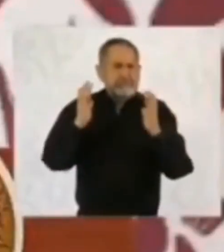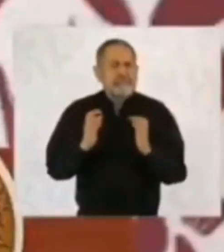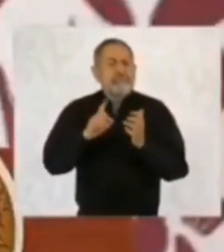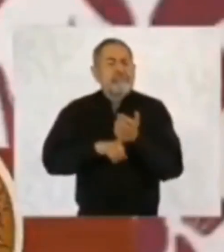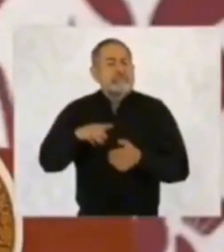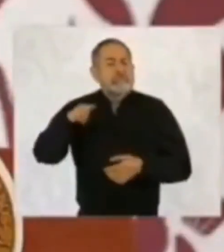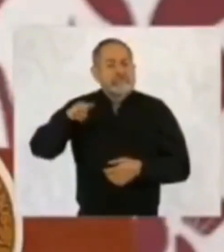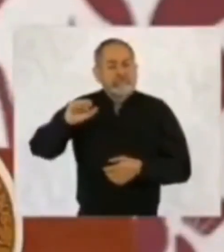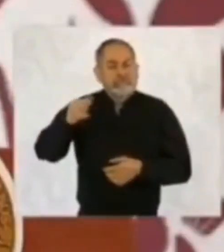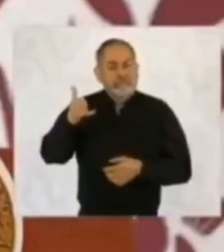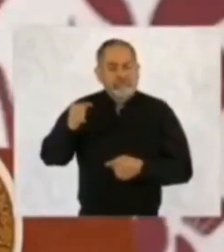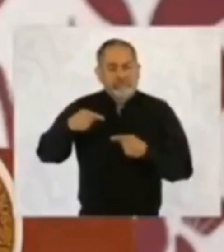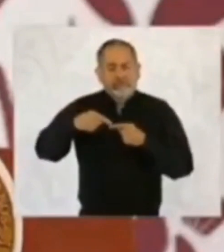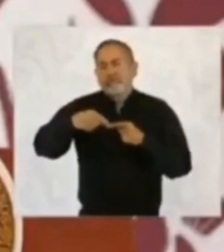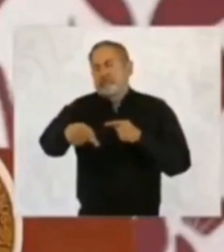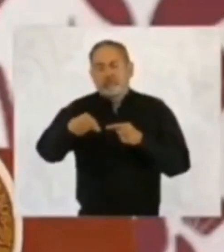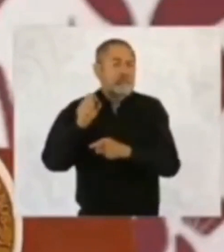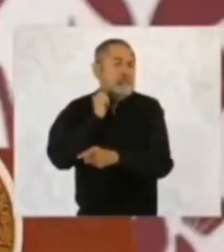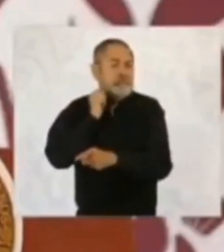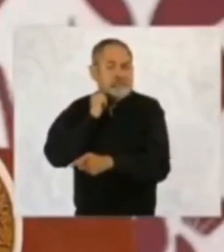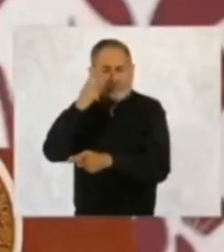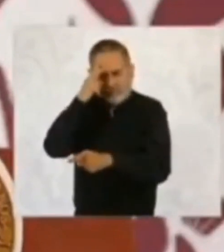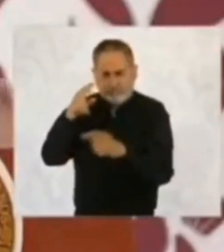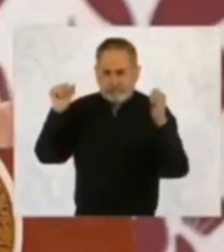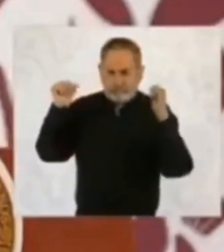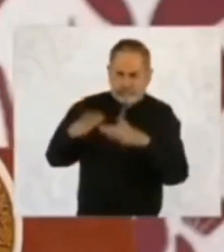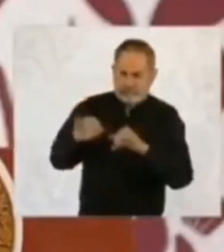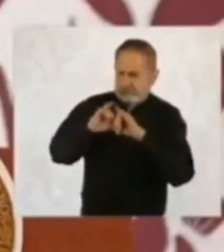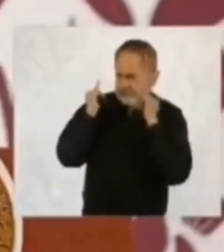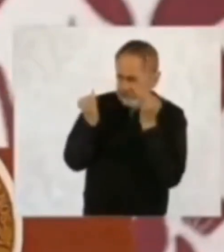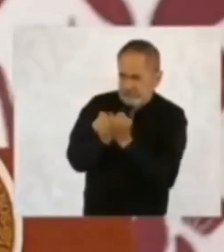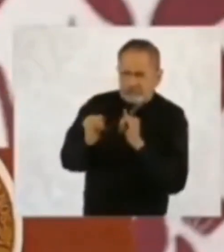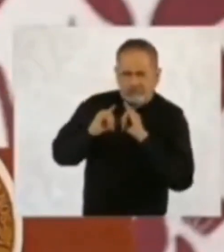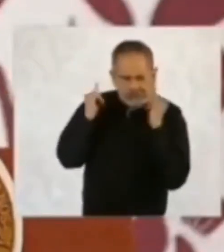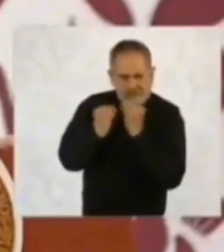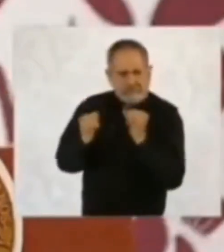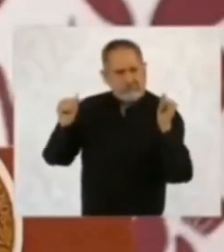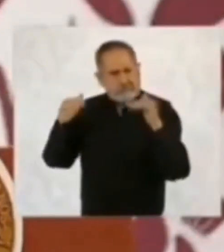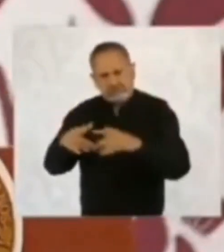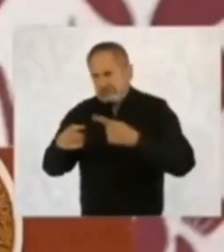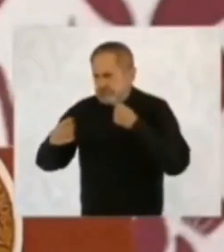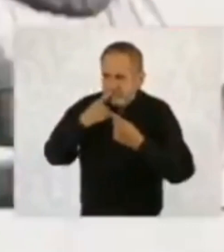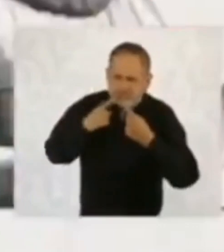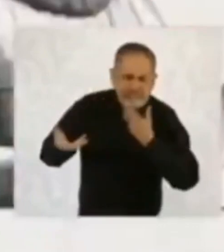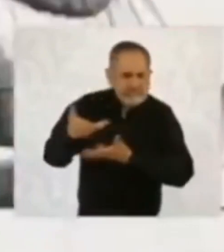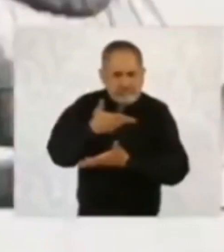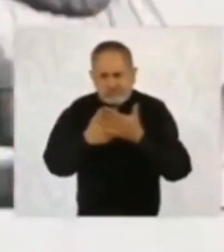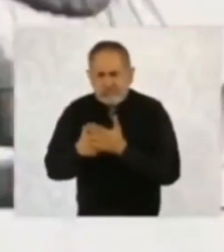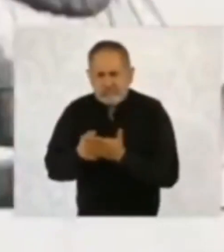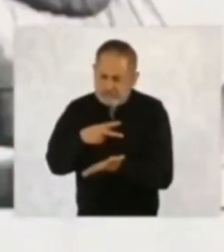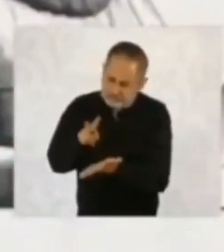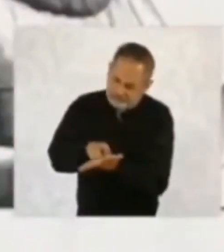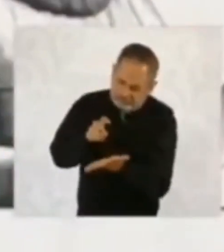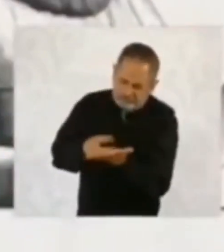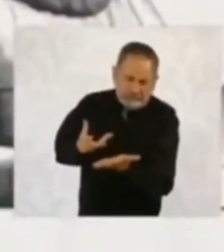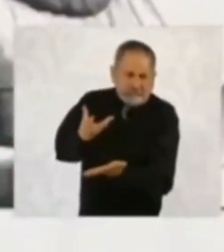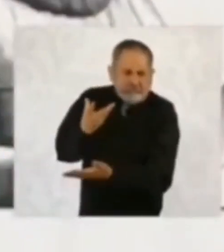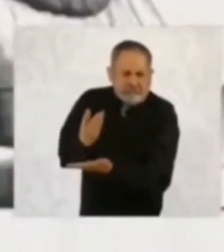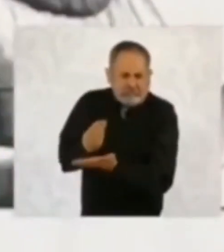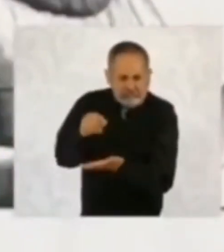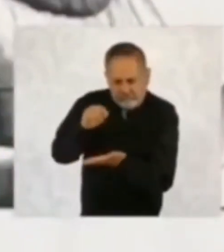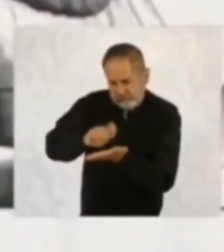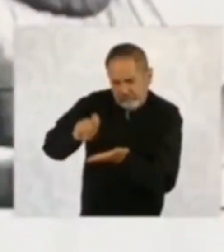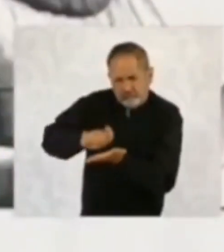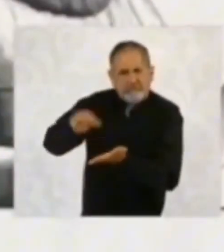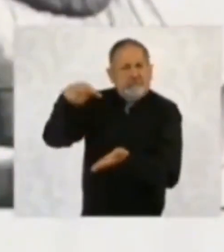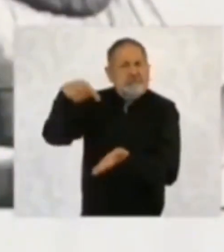mayo, por lo que entiendo, por parte del Senado de la República. Ahí se fortalecerá la propuesta que nosotros enviamos